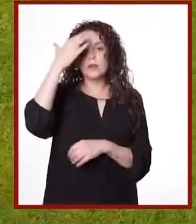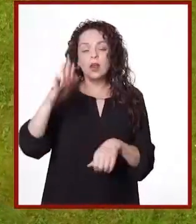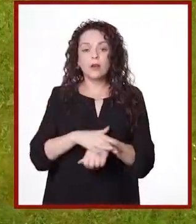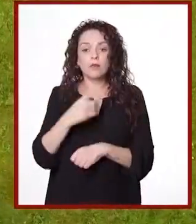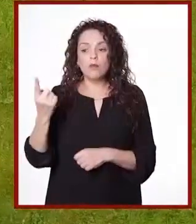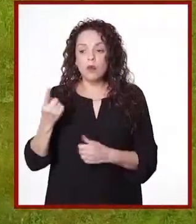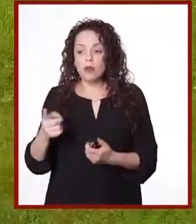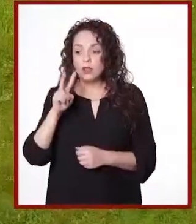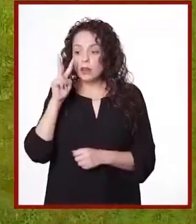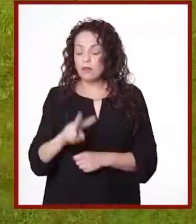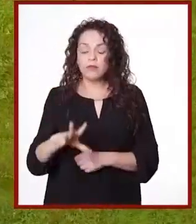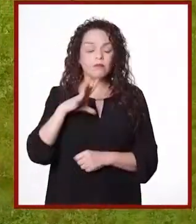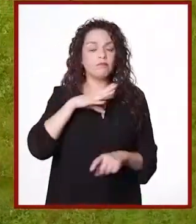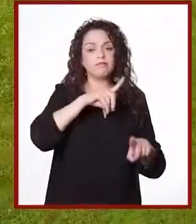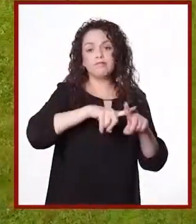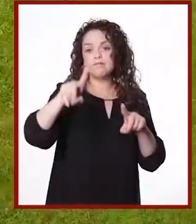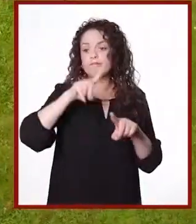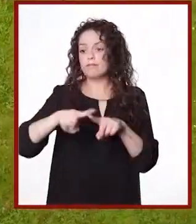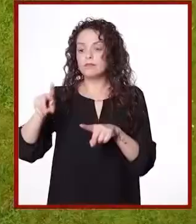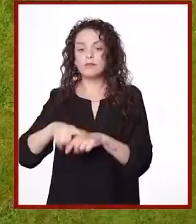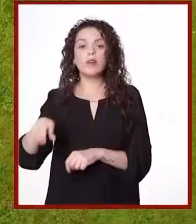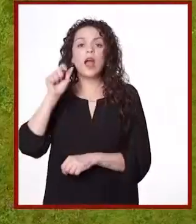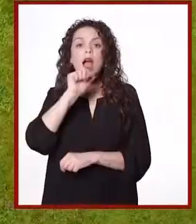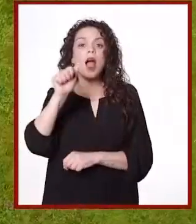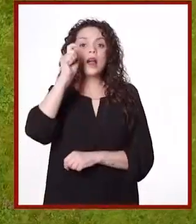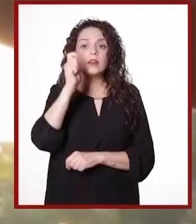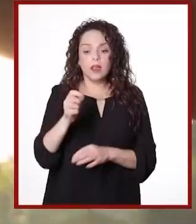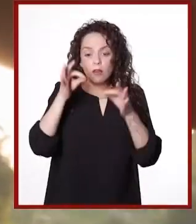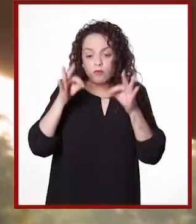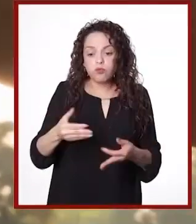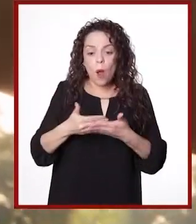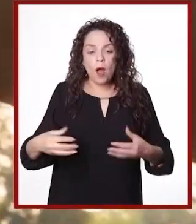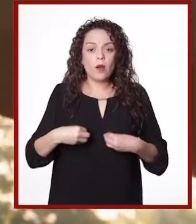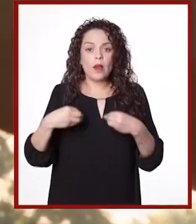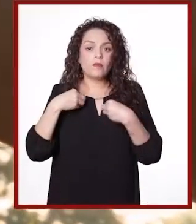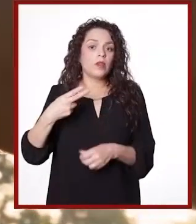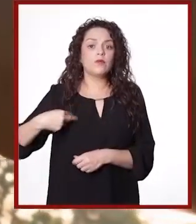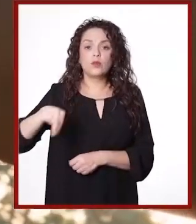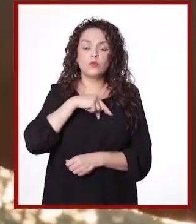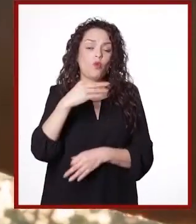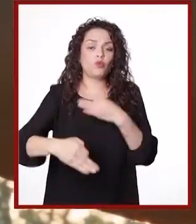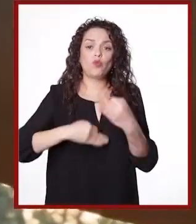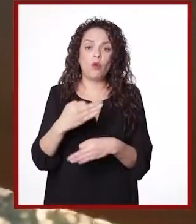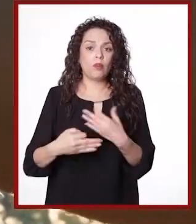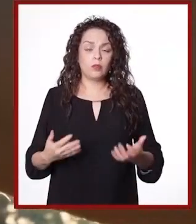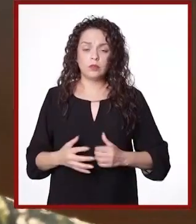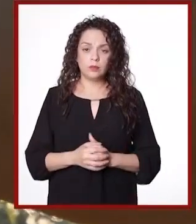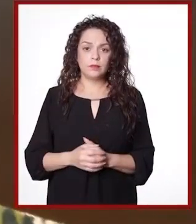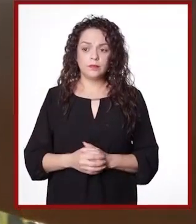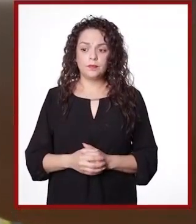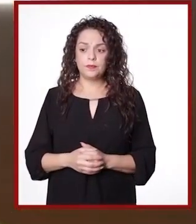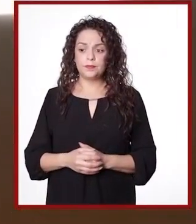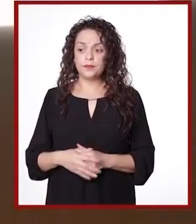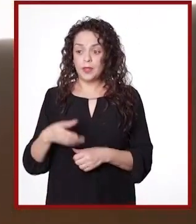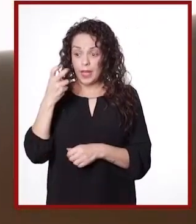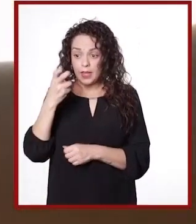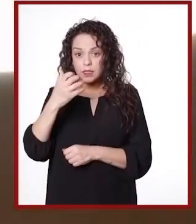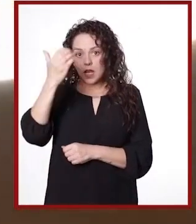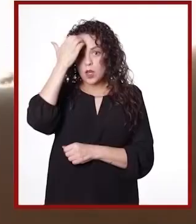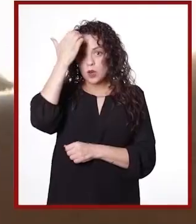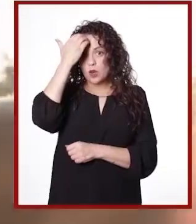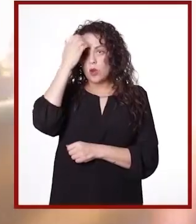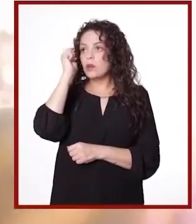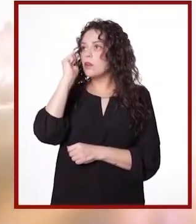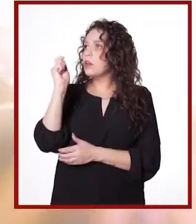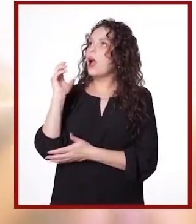o sea, es muy distinto la realidad de todos nosotros. Entonces, Sí. eso, como decía, conozcan cuáles son